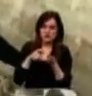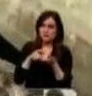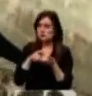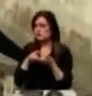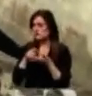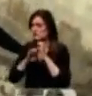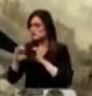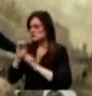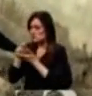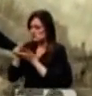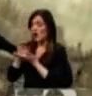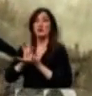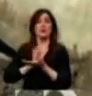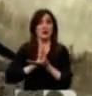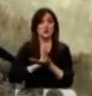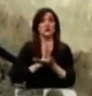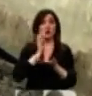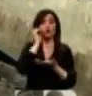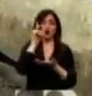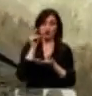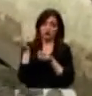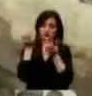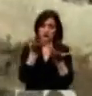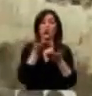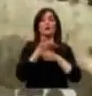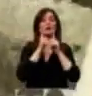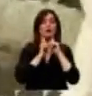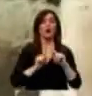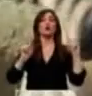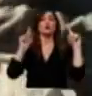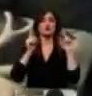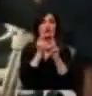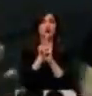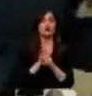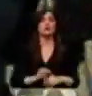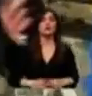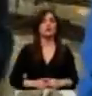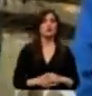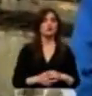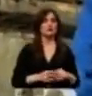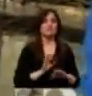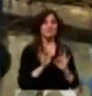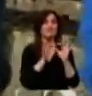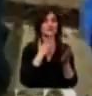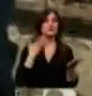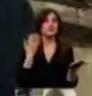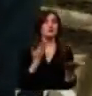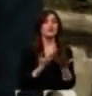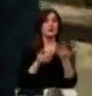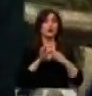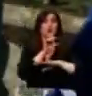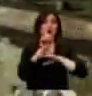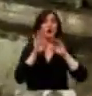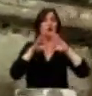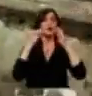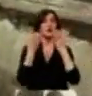ya tengamos esto, vamos a dar a conocer el resultado de esto. Perfecto, muchísimas gracias al director del